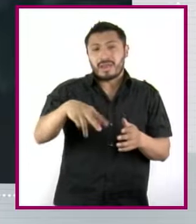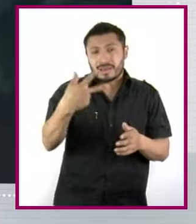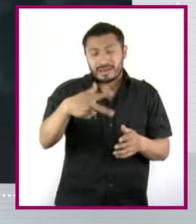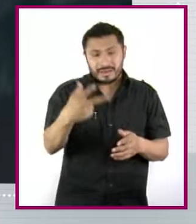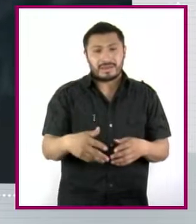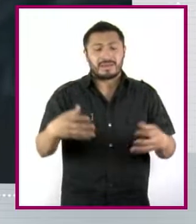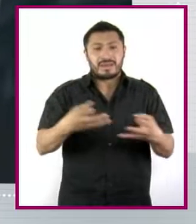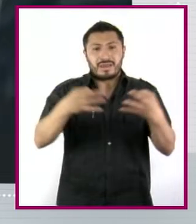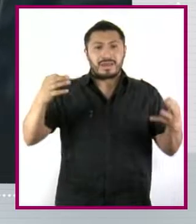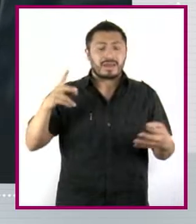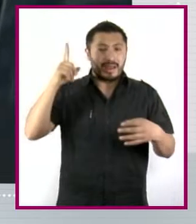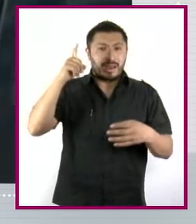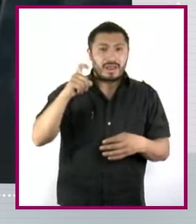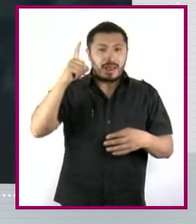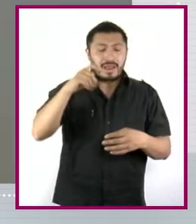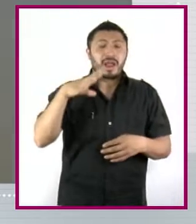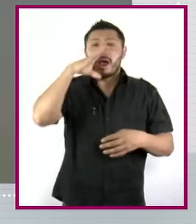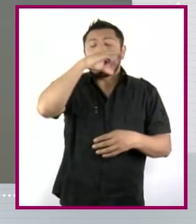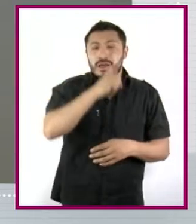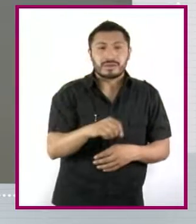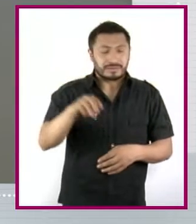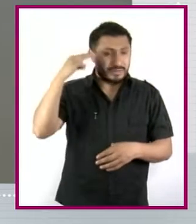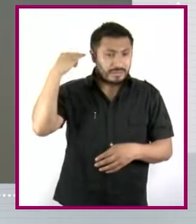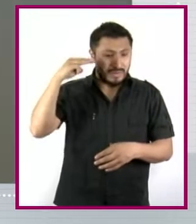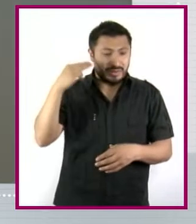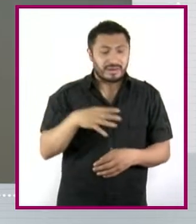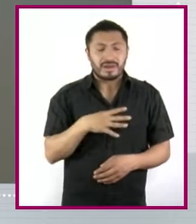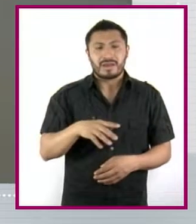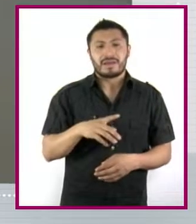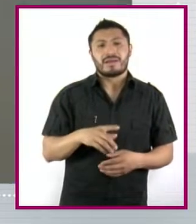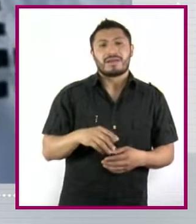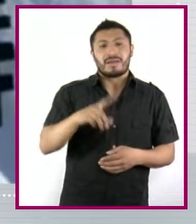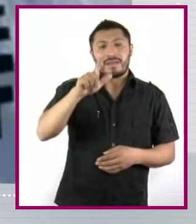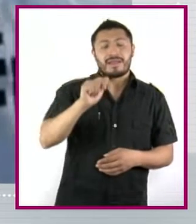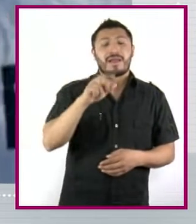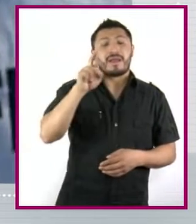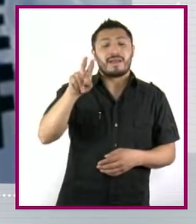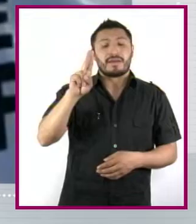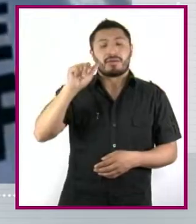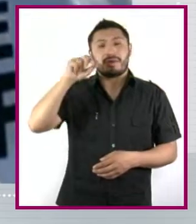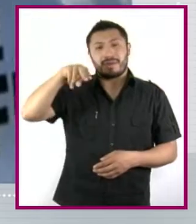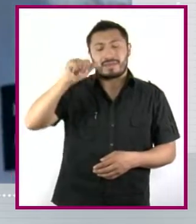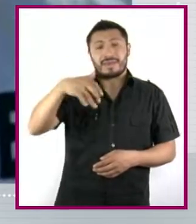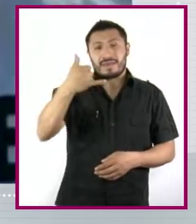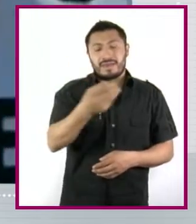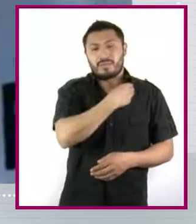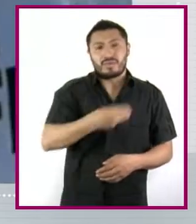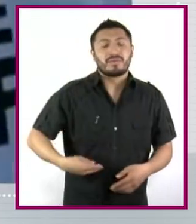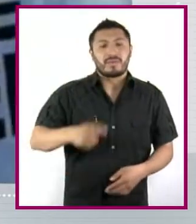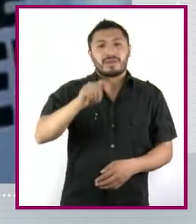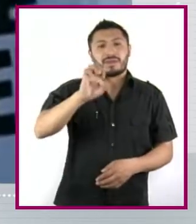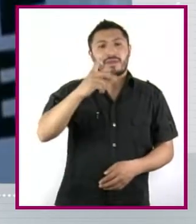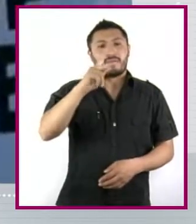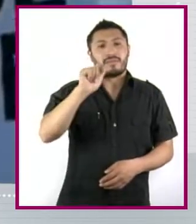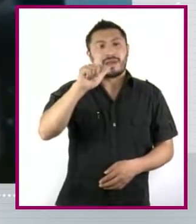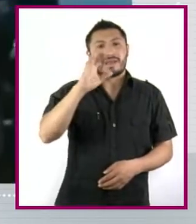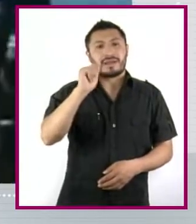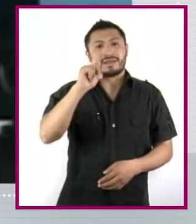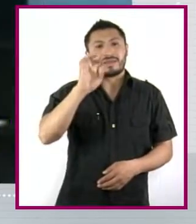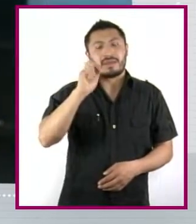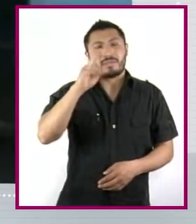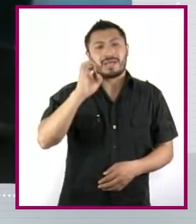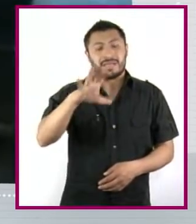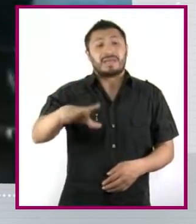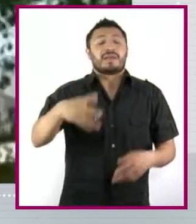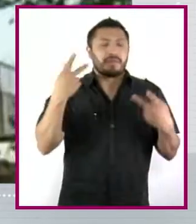Caliente de Michoacán, en la localidad de Felipe Carrillo Puerto, conocida como La Ruana, y en el municipio de Tepalcatepec, los pobladores, cansados de